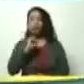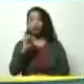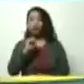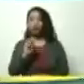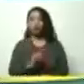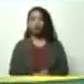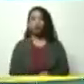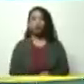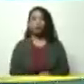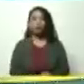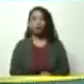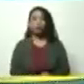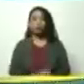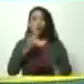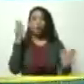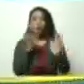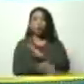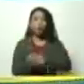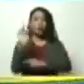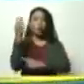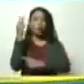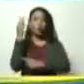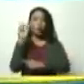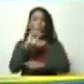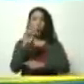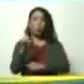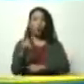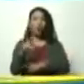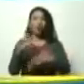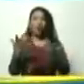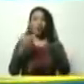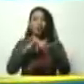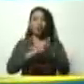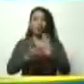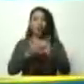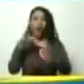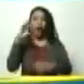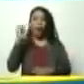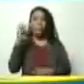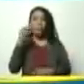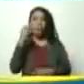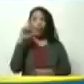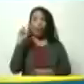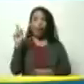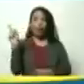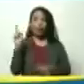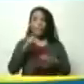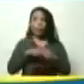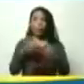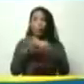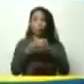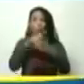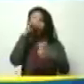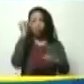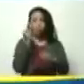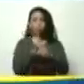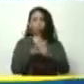correcto sobre la segunda pregunta ¿qué significa Camila Zapp en la comisión de diálogo?